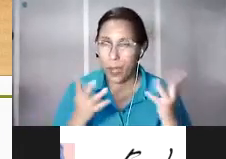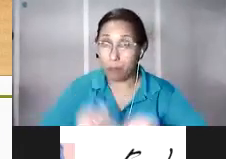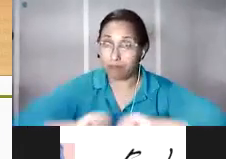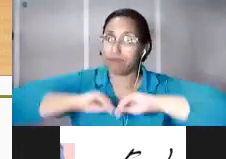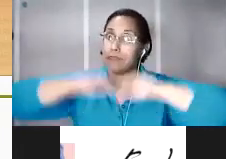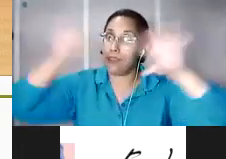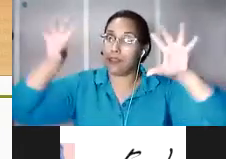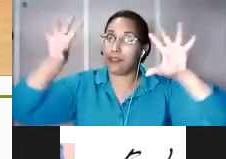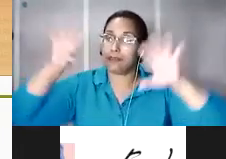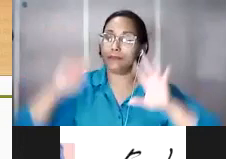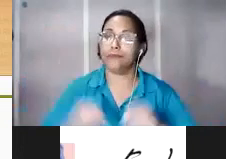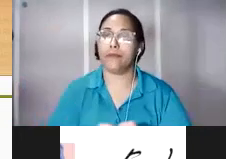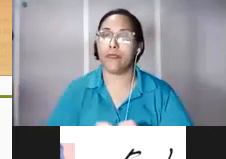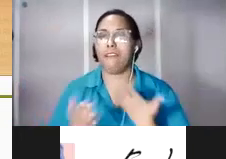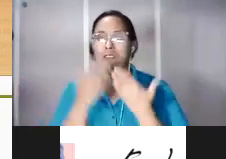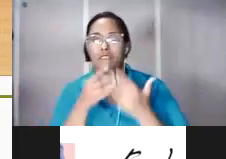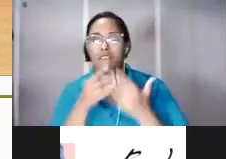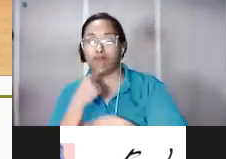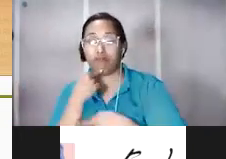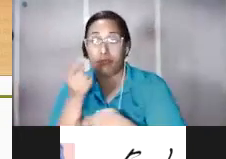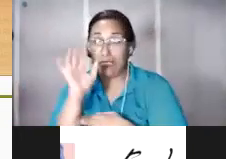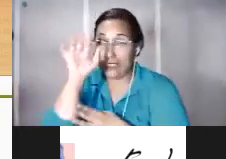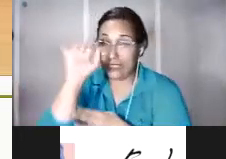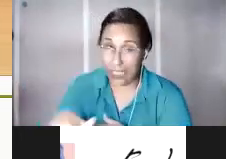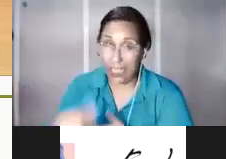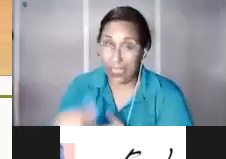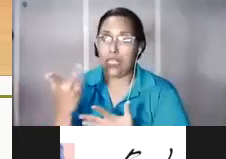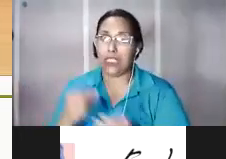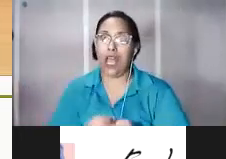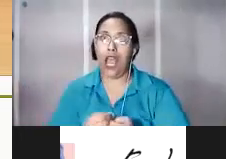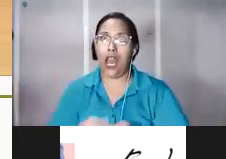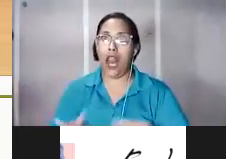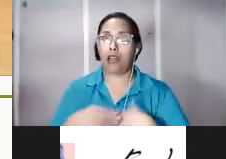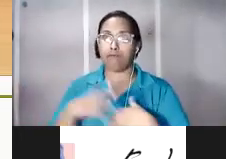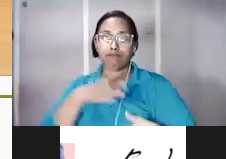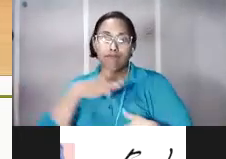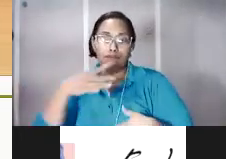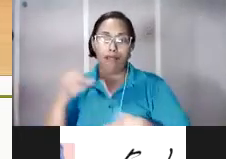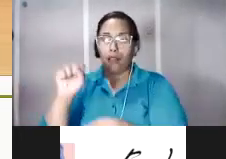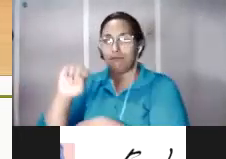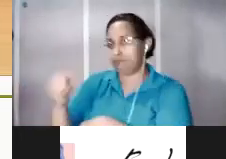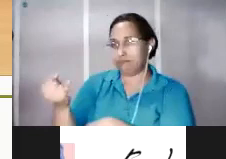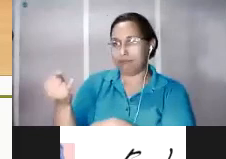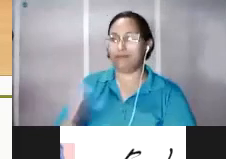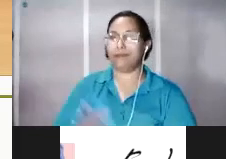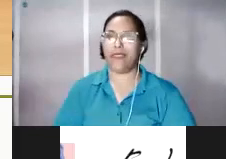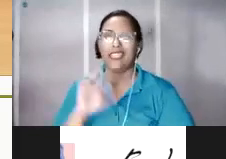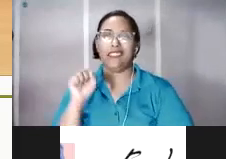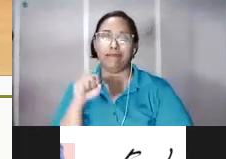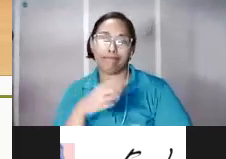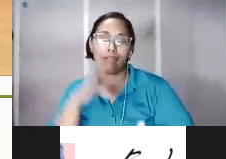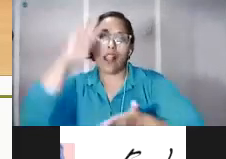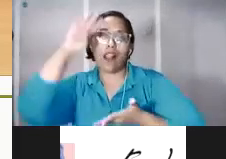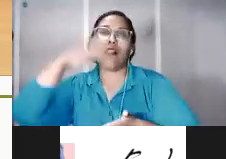una aclaración. Es muy fácil decir, estas eran las blanquitas de San Juan. Bueno, eran las